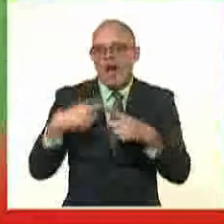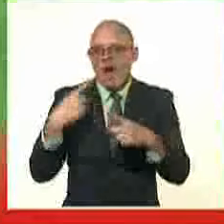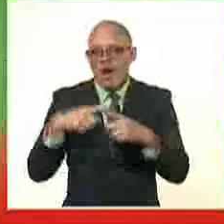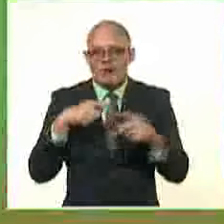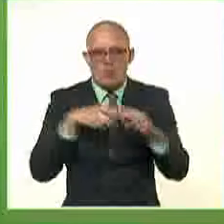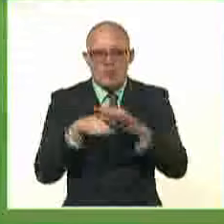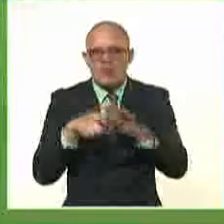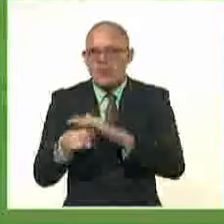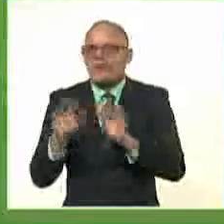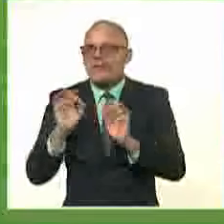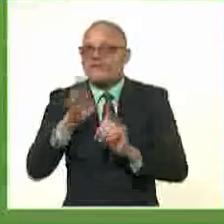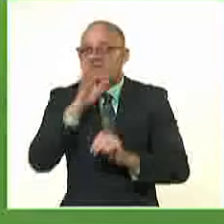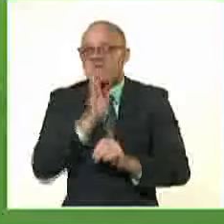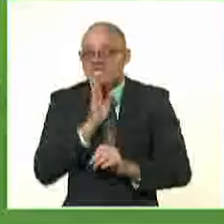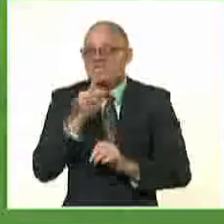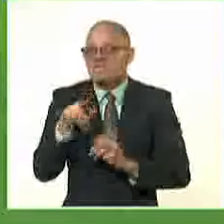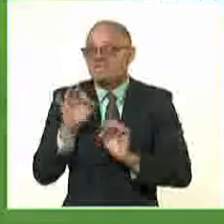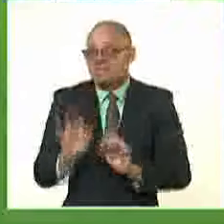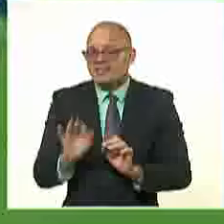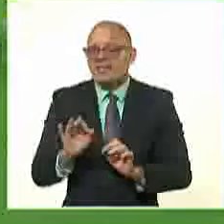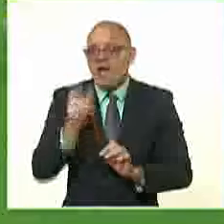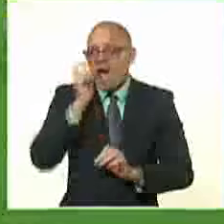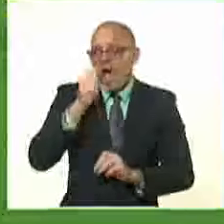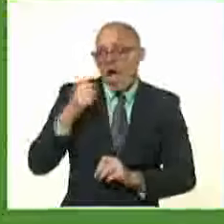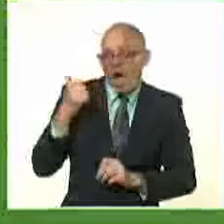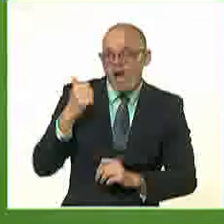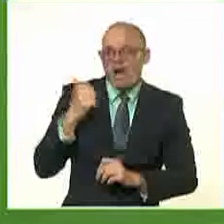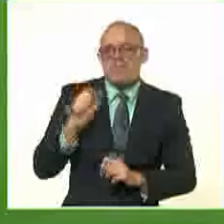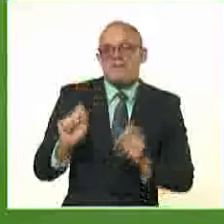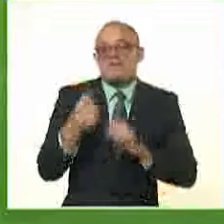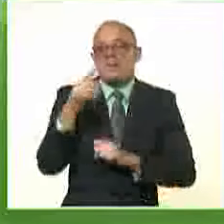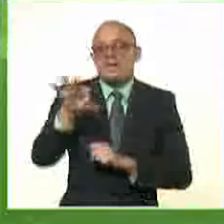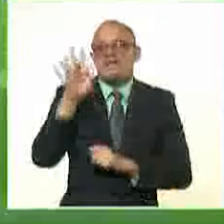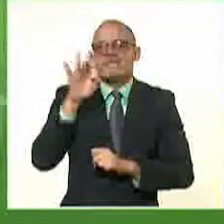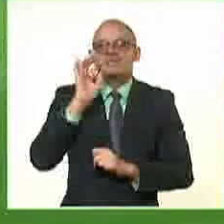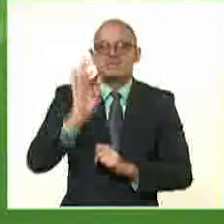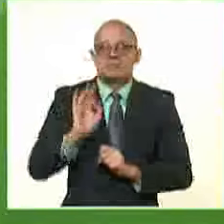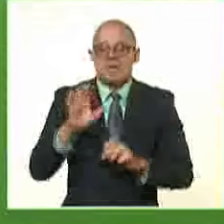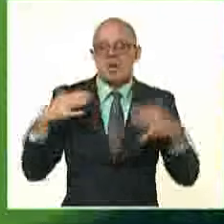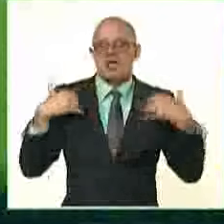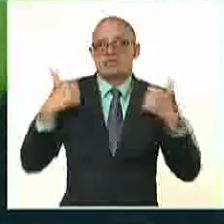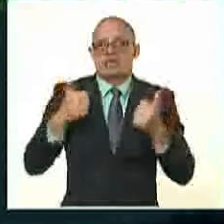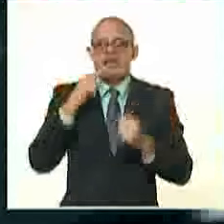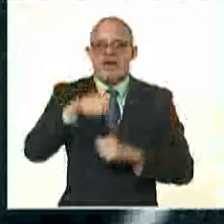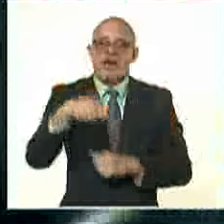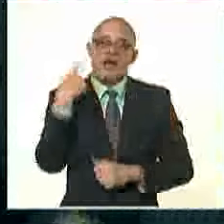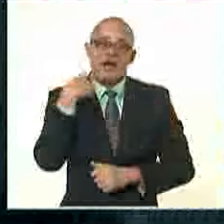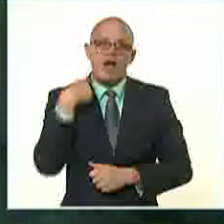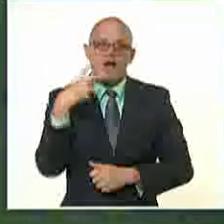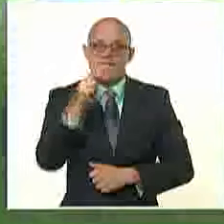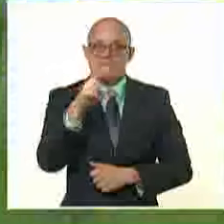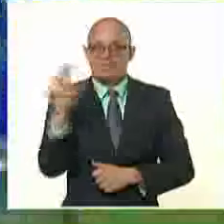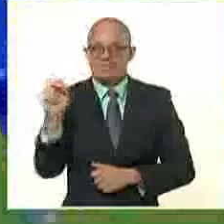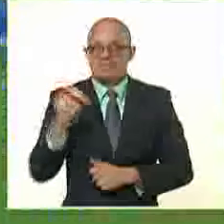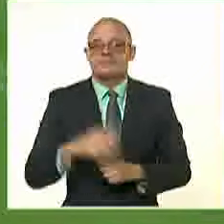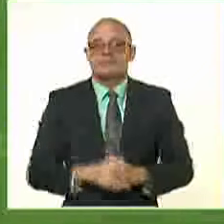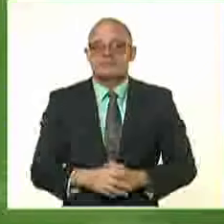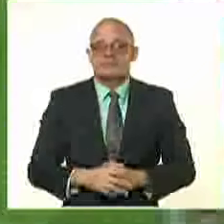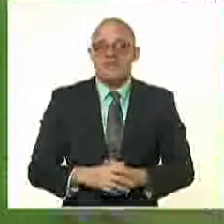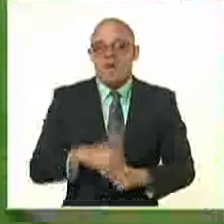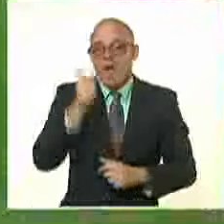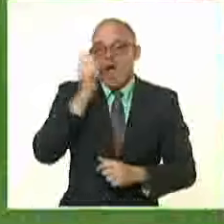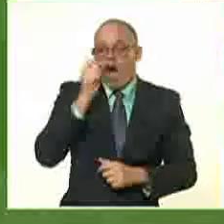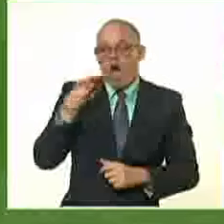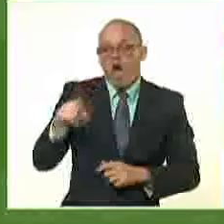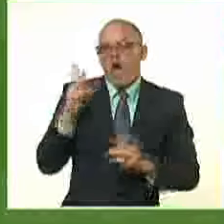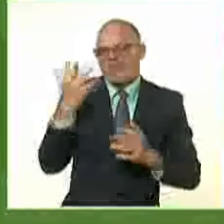Liga Belga, Thomas Christensen fue nombrado seleccionador nacional de Panamá en 2020. El técnico danés